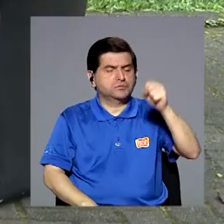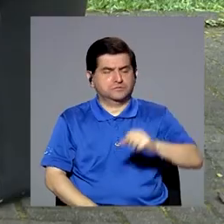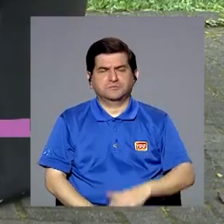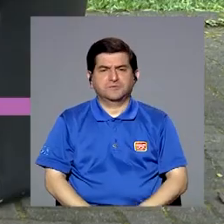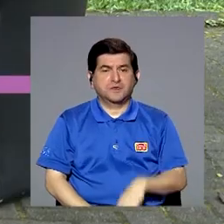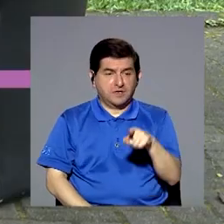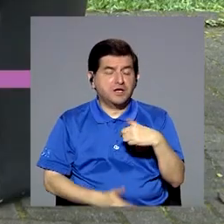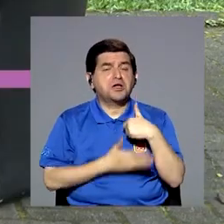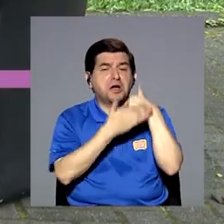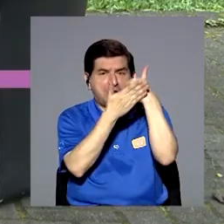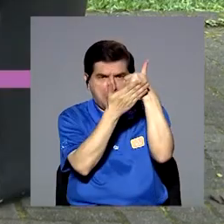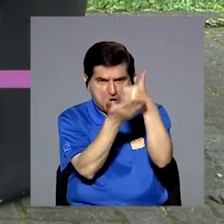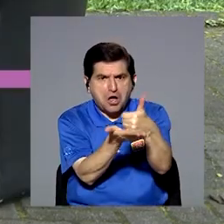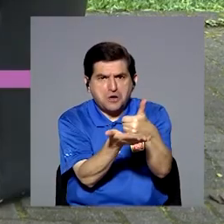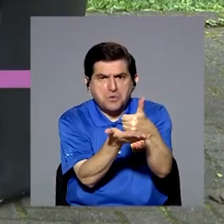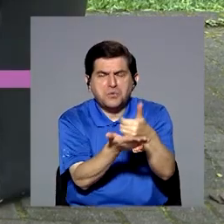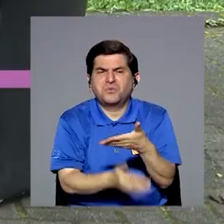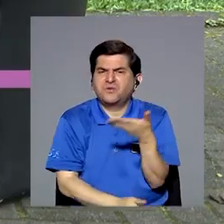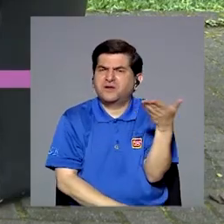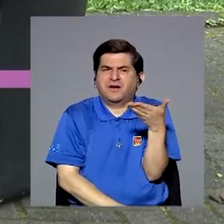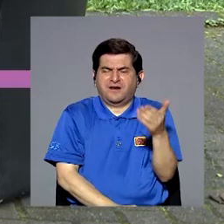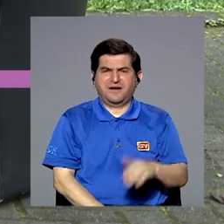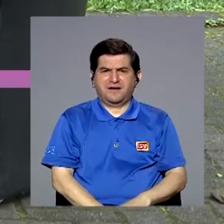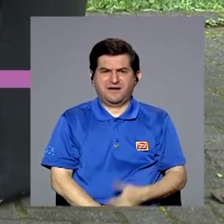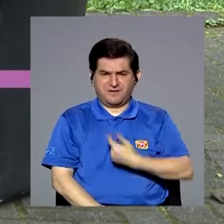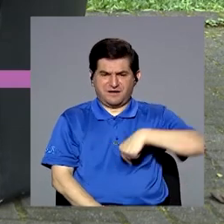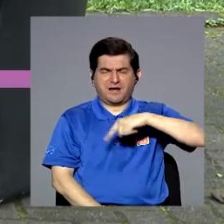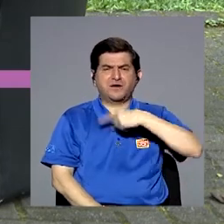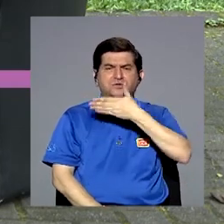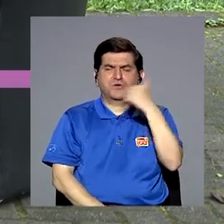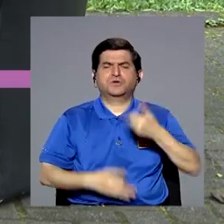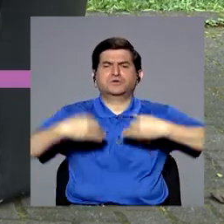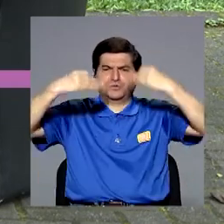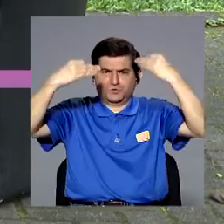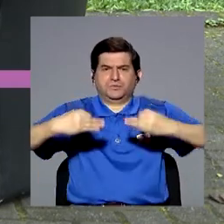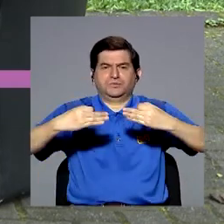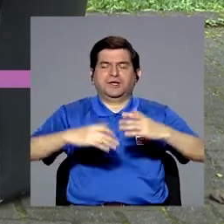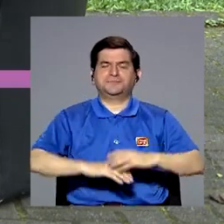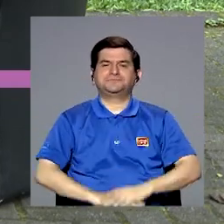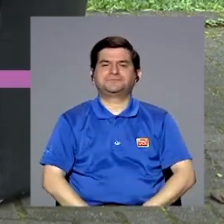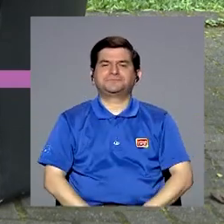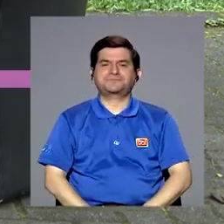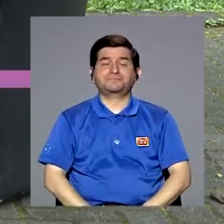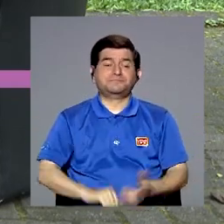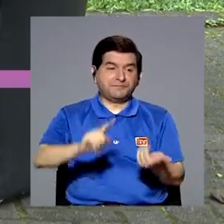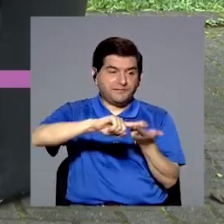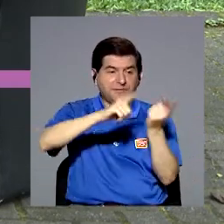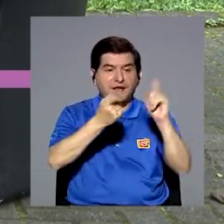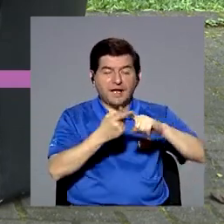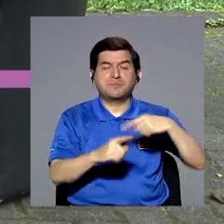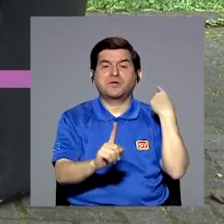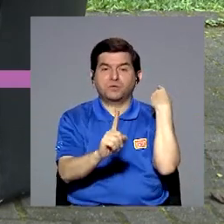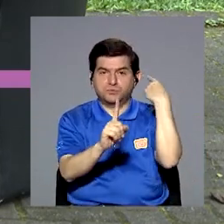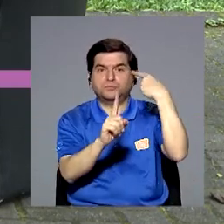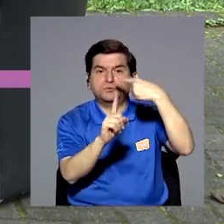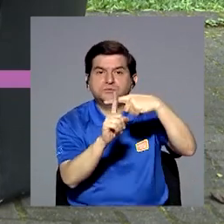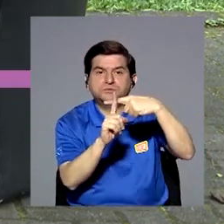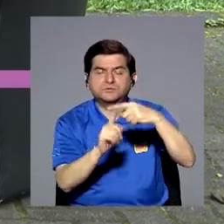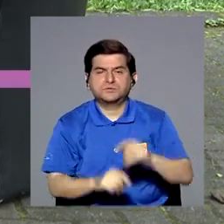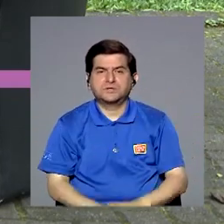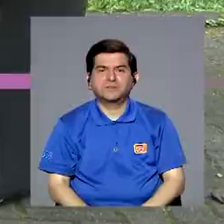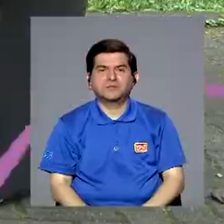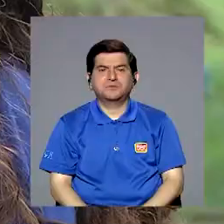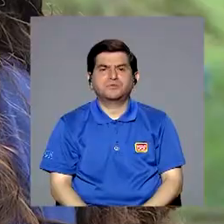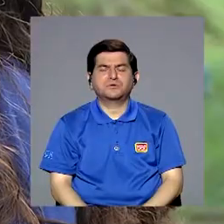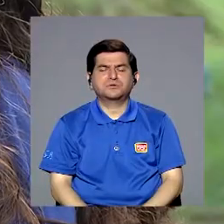y eso nos va a ayudar a tomar mejores decisiones. Entonces hay amigos que si son positivos,